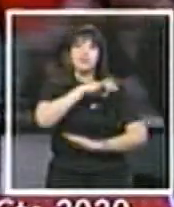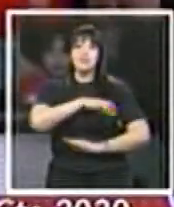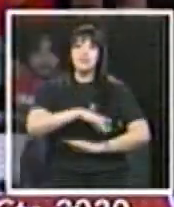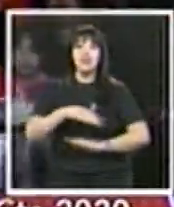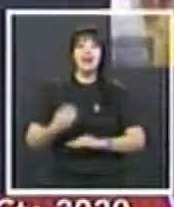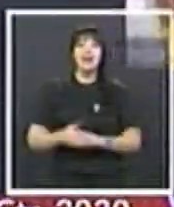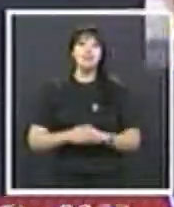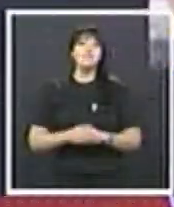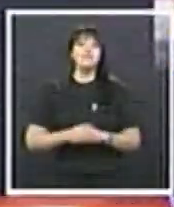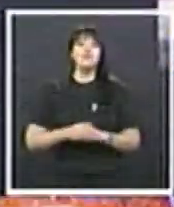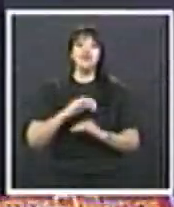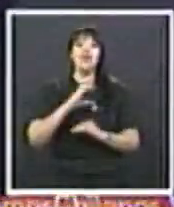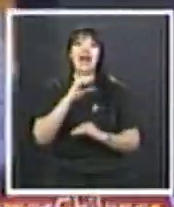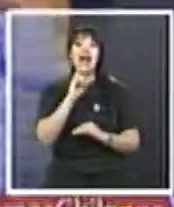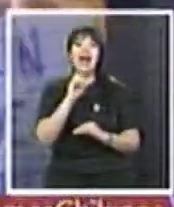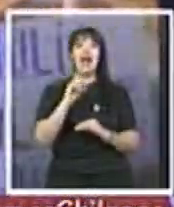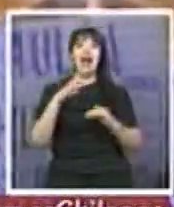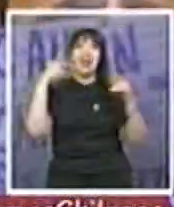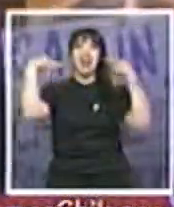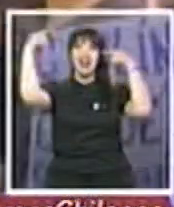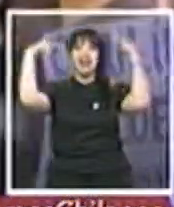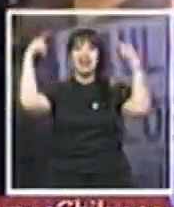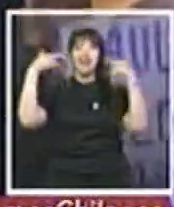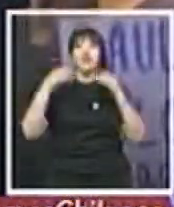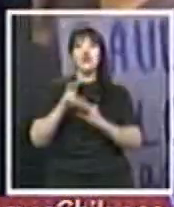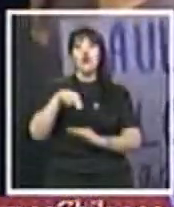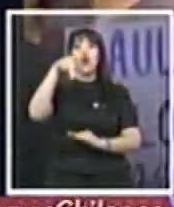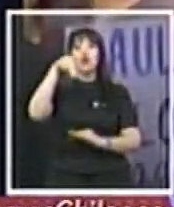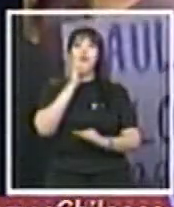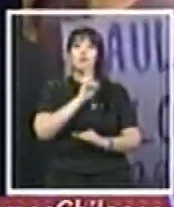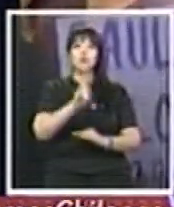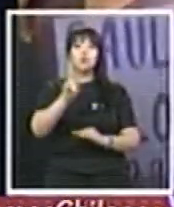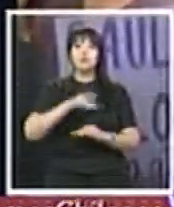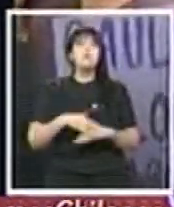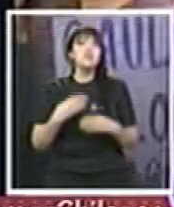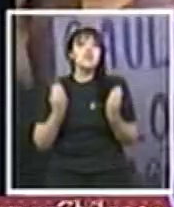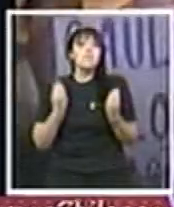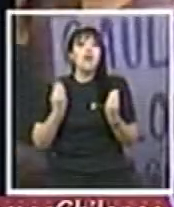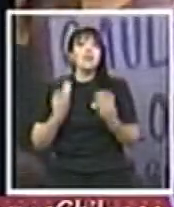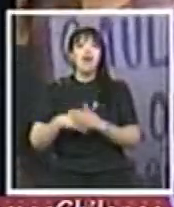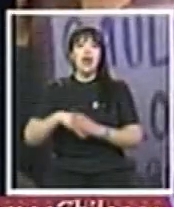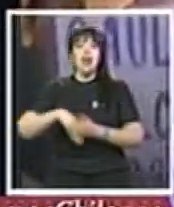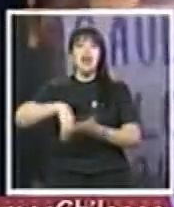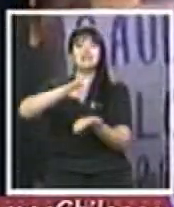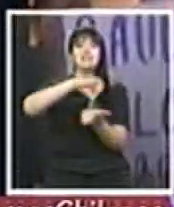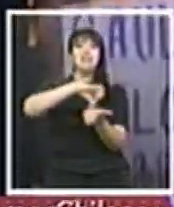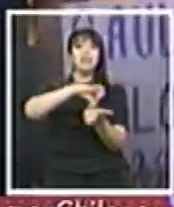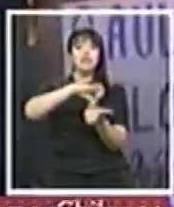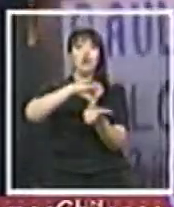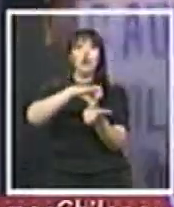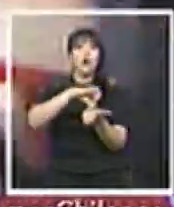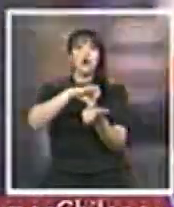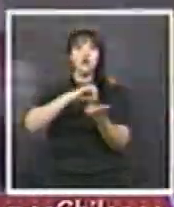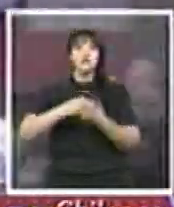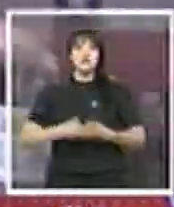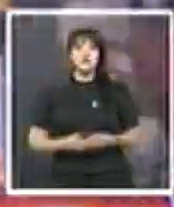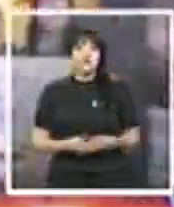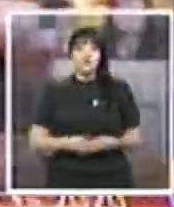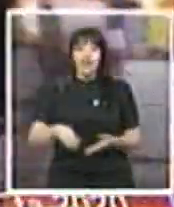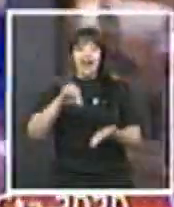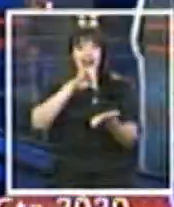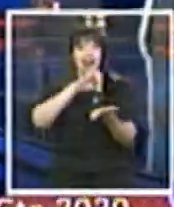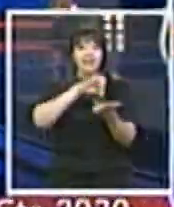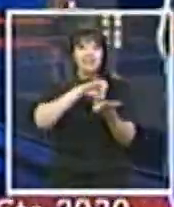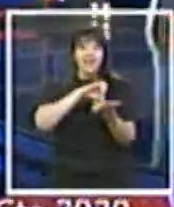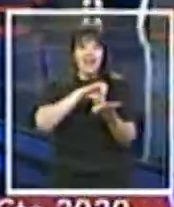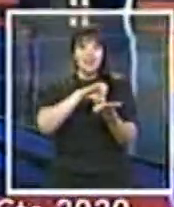Calera Tango. Ahora, esto es el norte y el sur. Pero, ¿qué pasa en la zona centro? Vénganse para el centro,